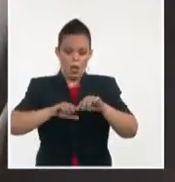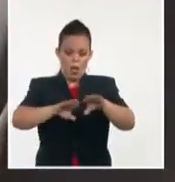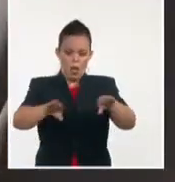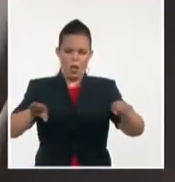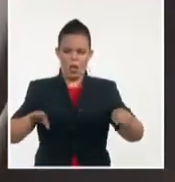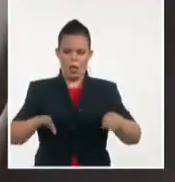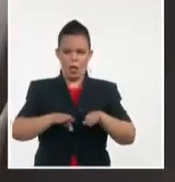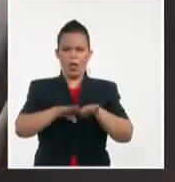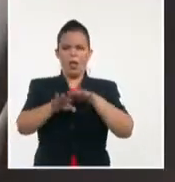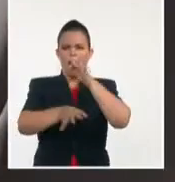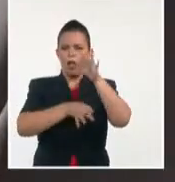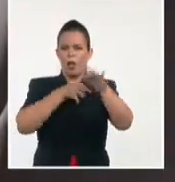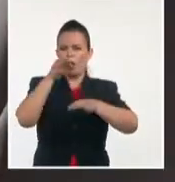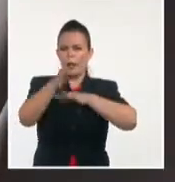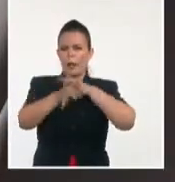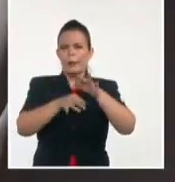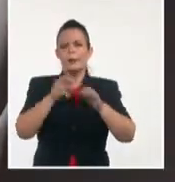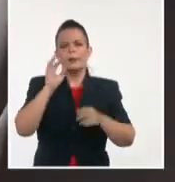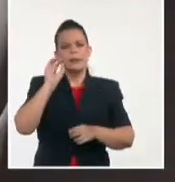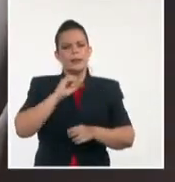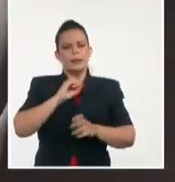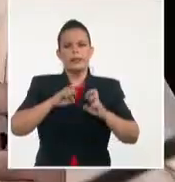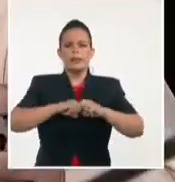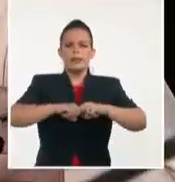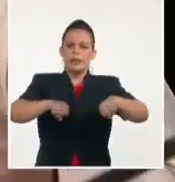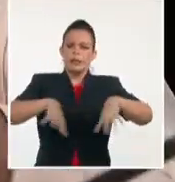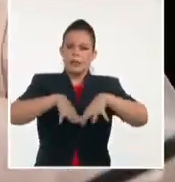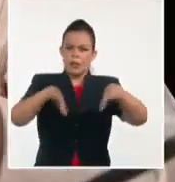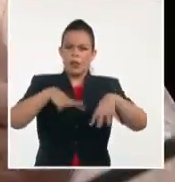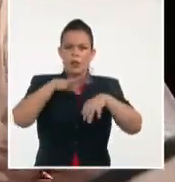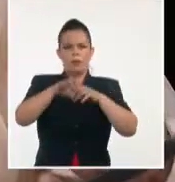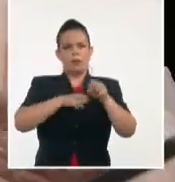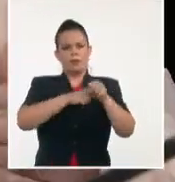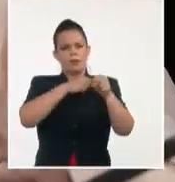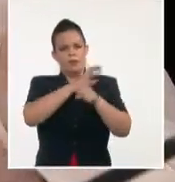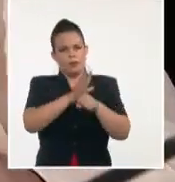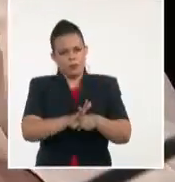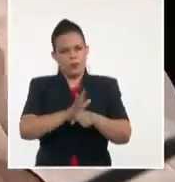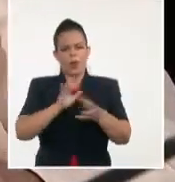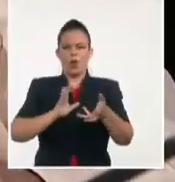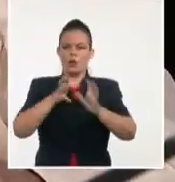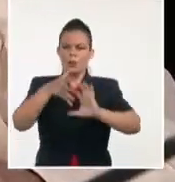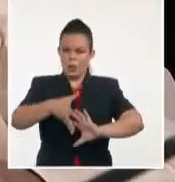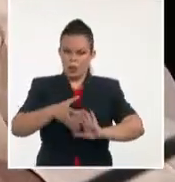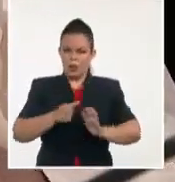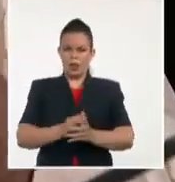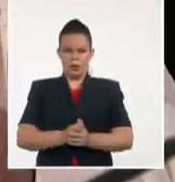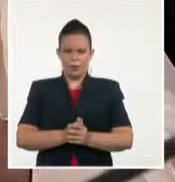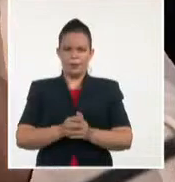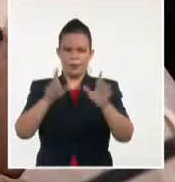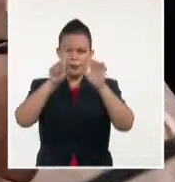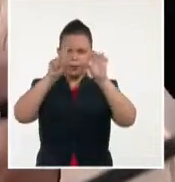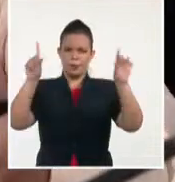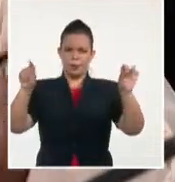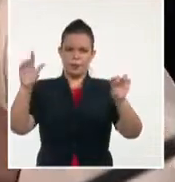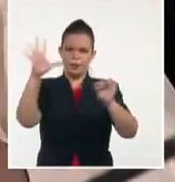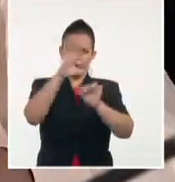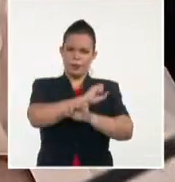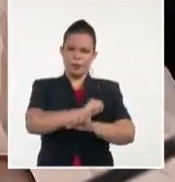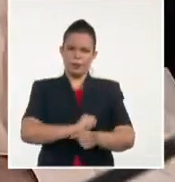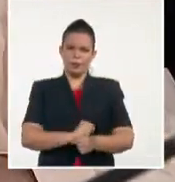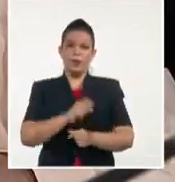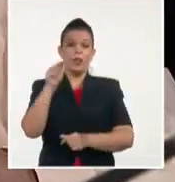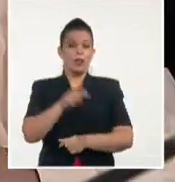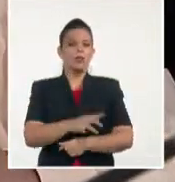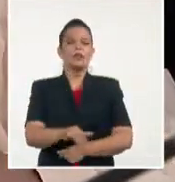con una situación epidemiológica compleja en gran parte de nuestro país, y también eso nos ha puesto